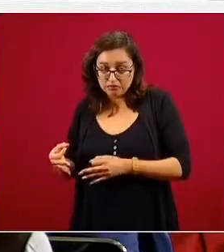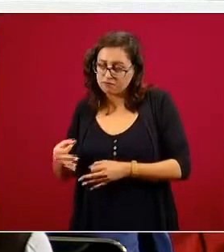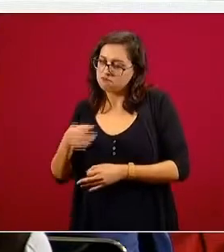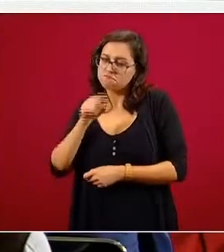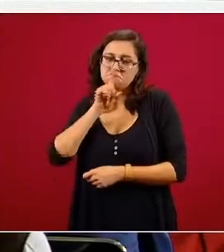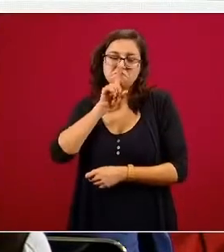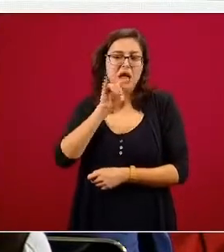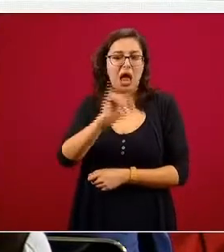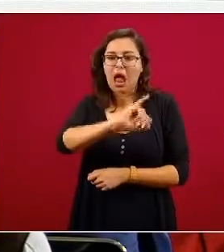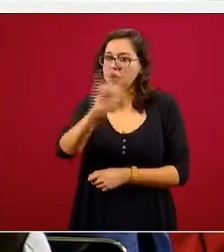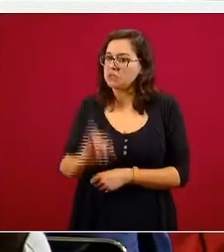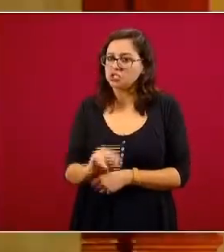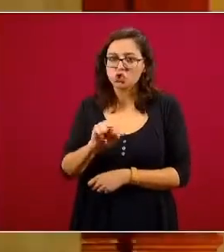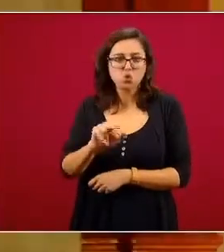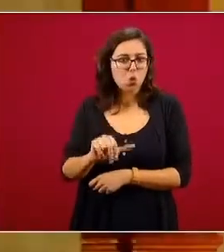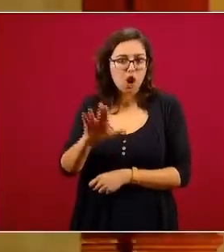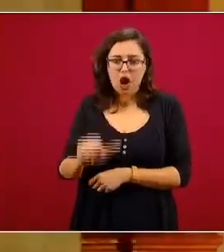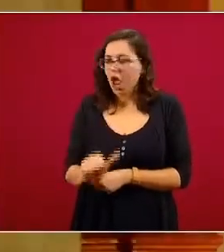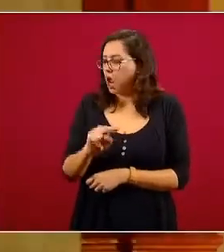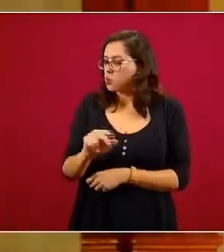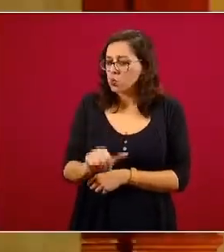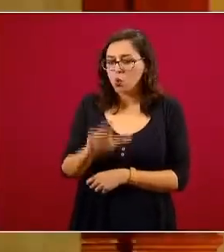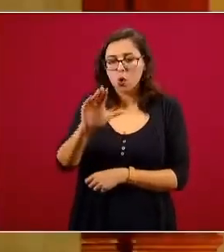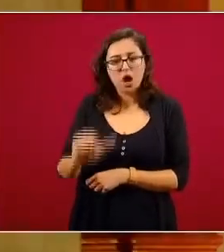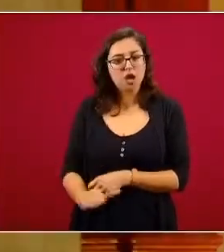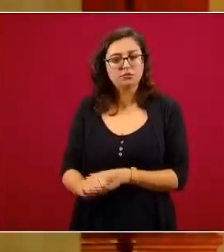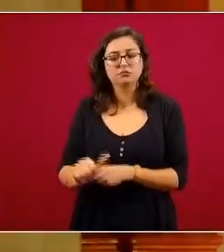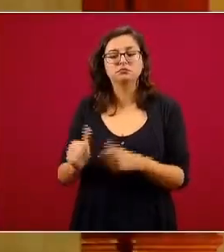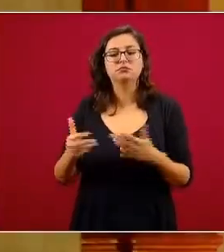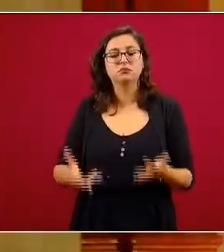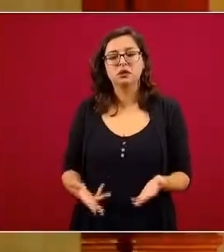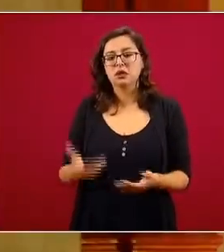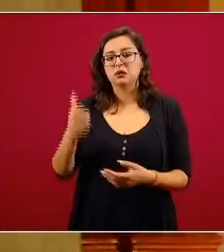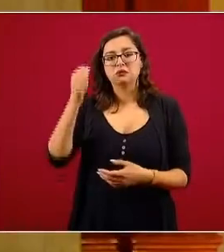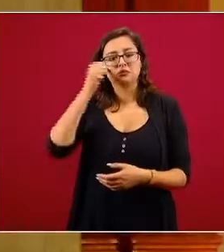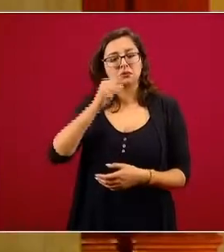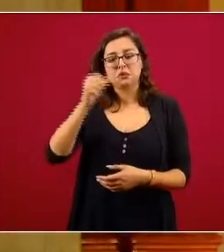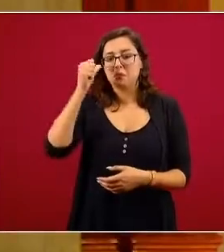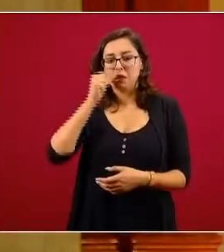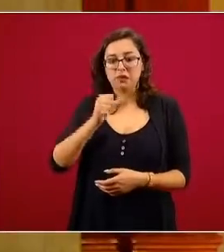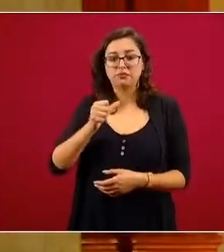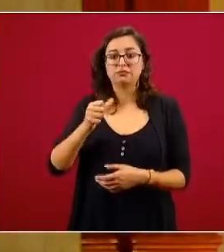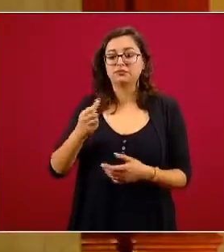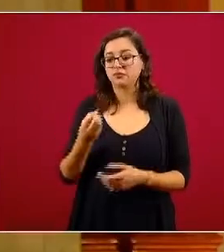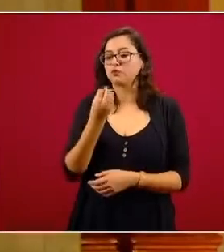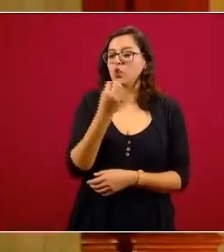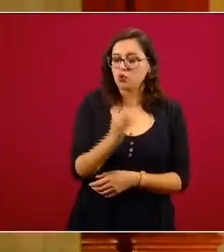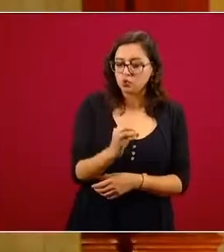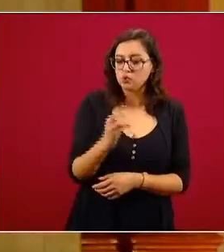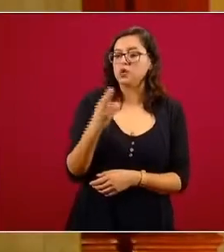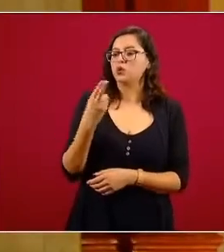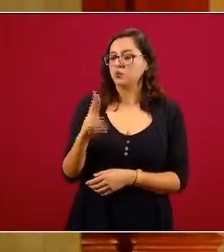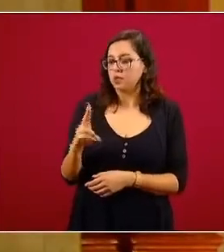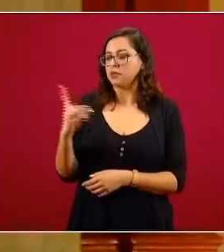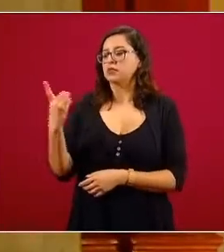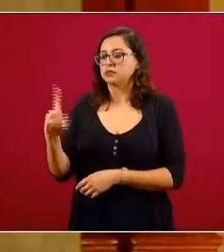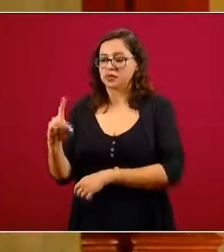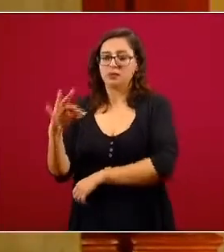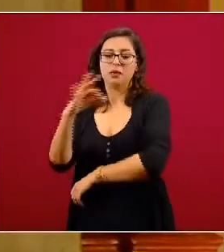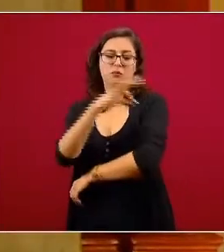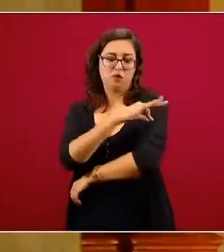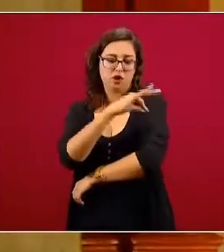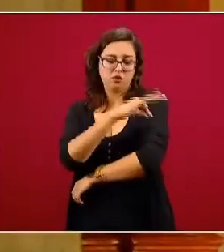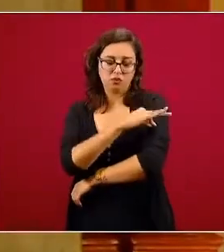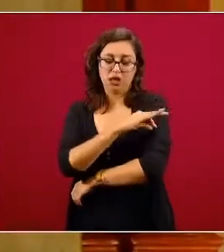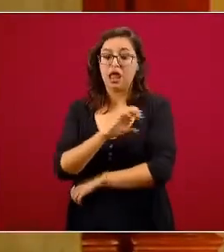Nunca, nunca. Generalmente se pone en forma simétrica durante octubre, noviembre, diciembre y luego